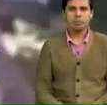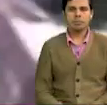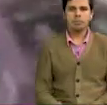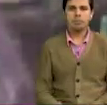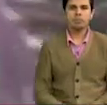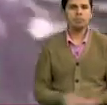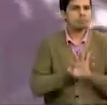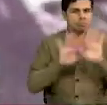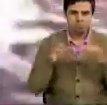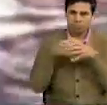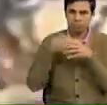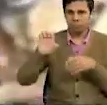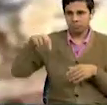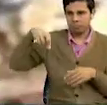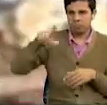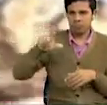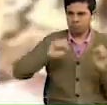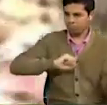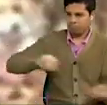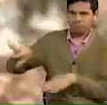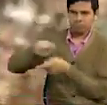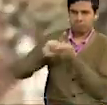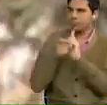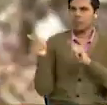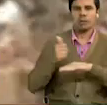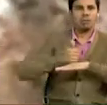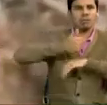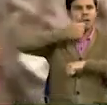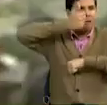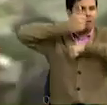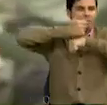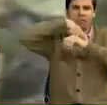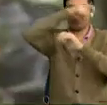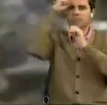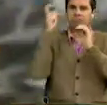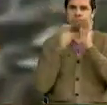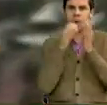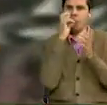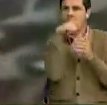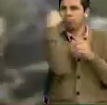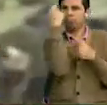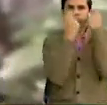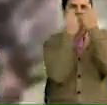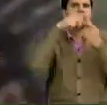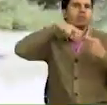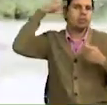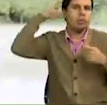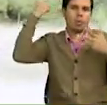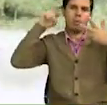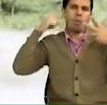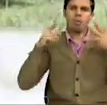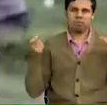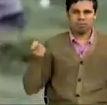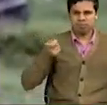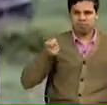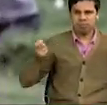Luego de la desmovilización del EPL, Megateo quedó como dueño y señor de todas las rutas del narcotráfico en norte de Santander y su influencia